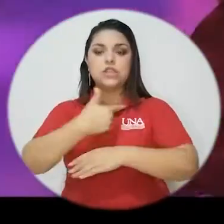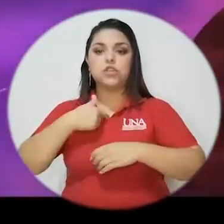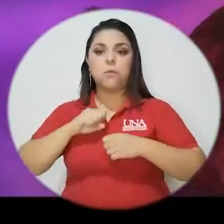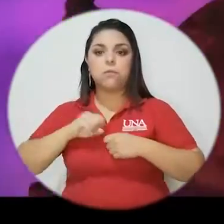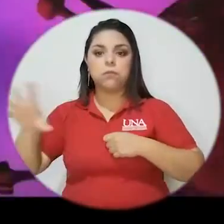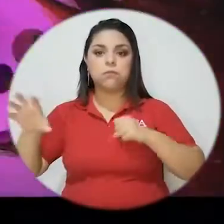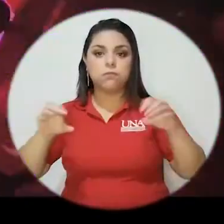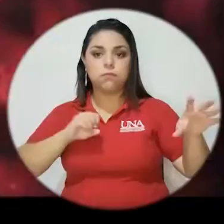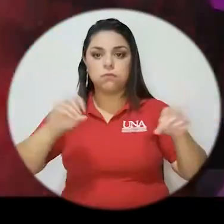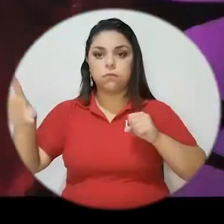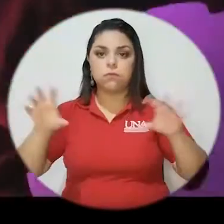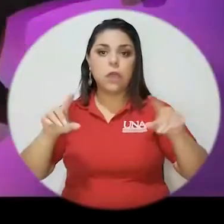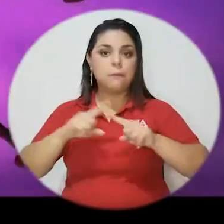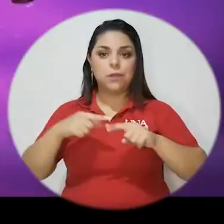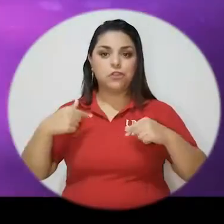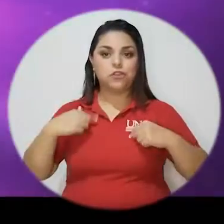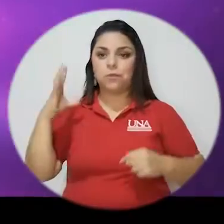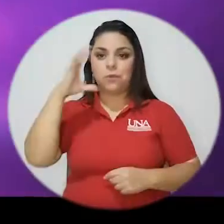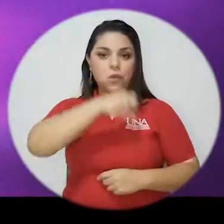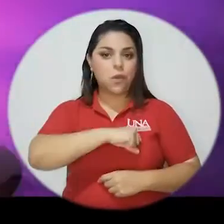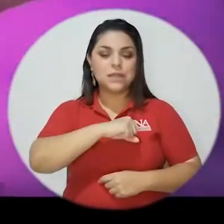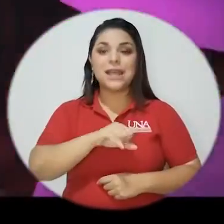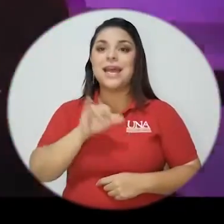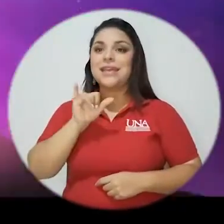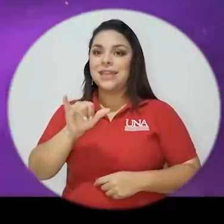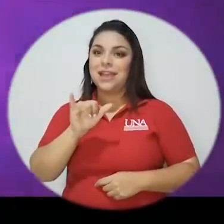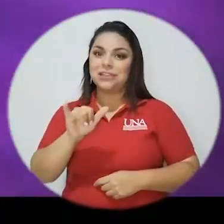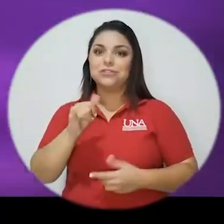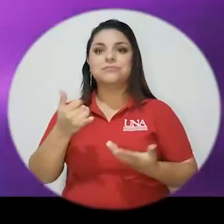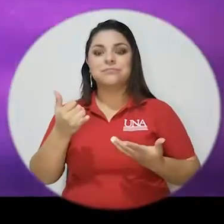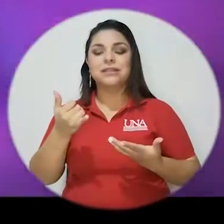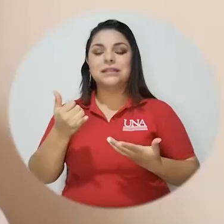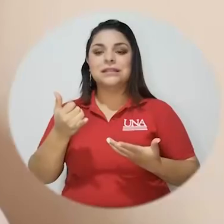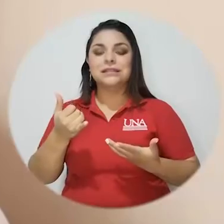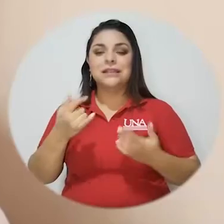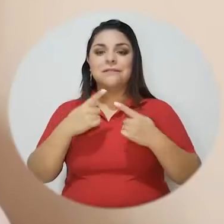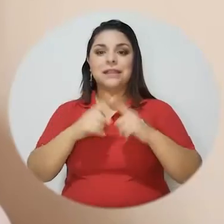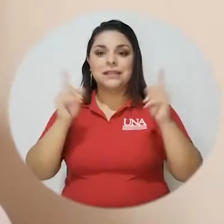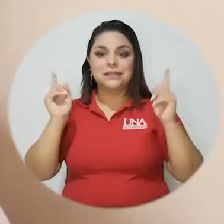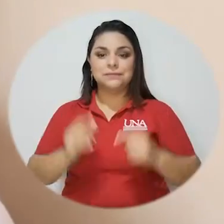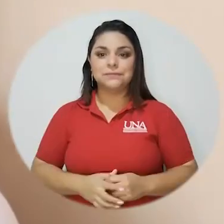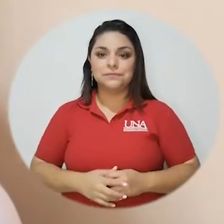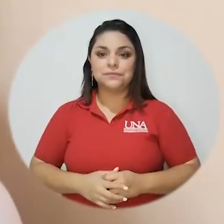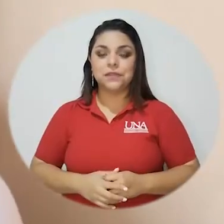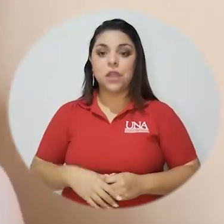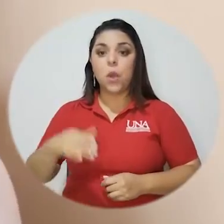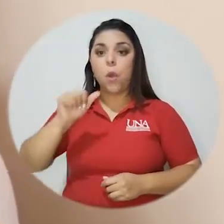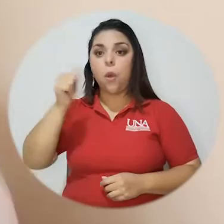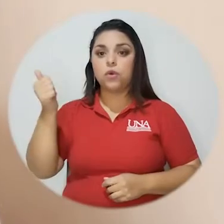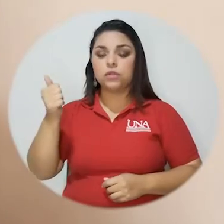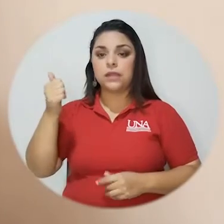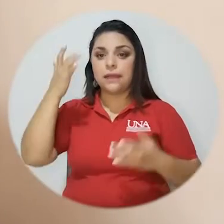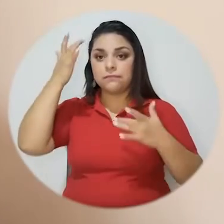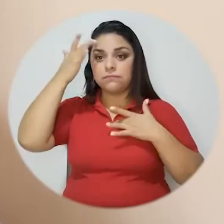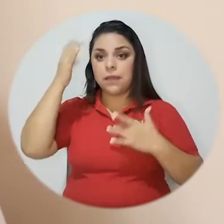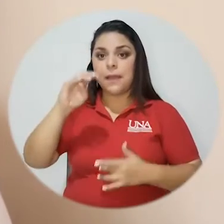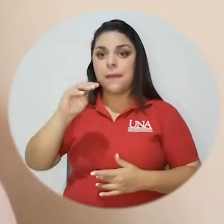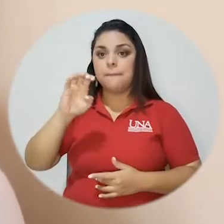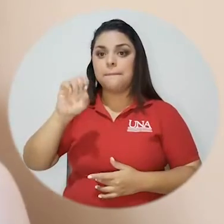nos damos cuenta. Y eso favorece la dispersión del agente infeccioso. Con el MERS tiene otra